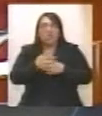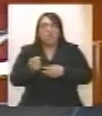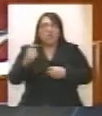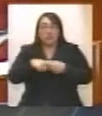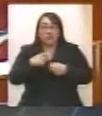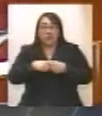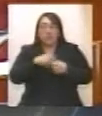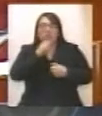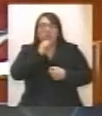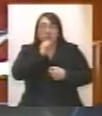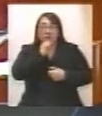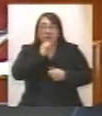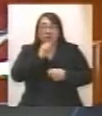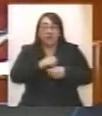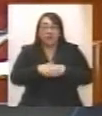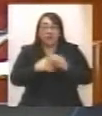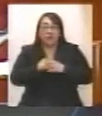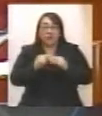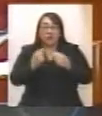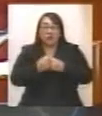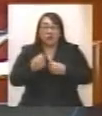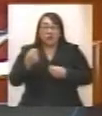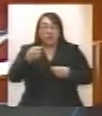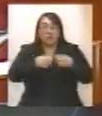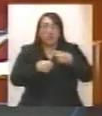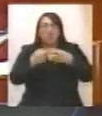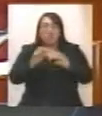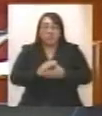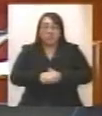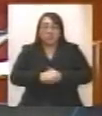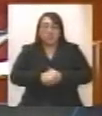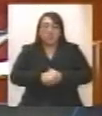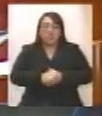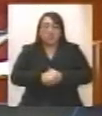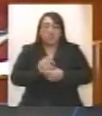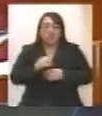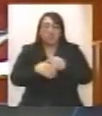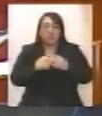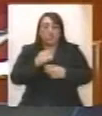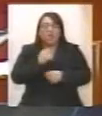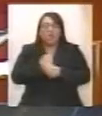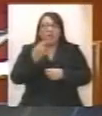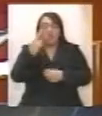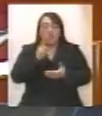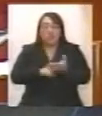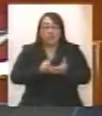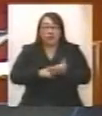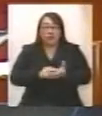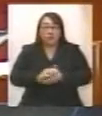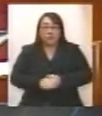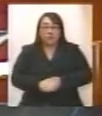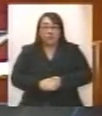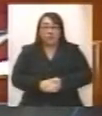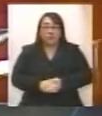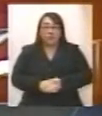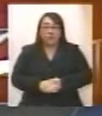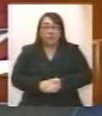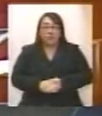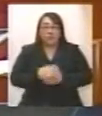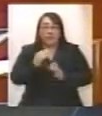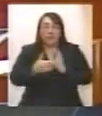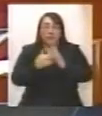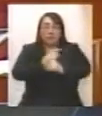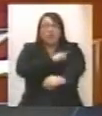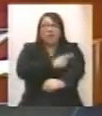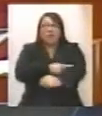participación privada en el despliegue de inversión pública, como es el caso de las obras por impuestos. Estos refuerzos